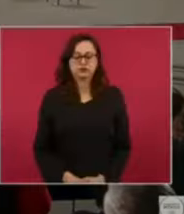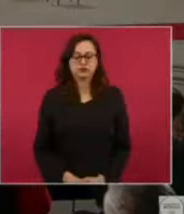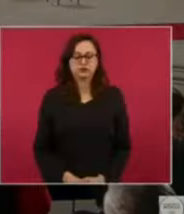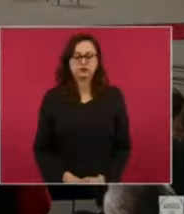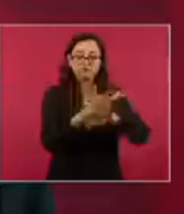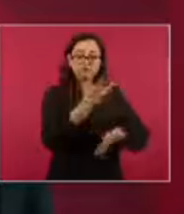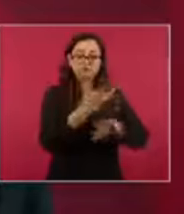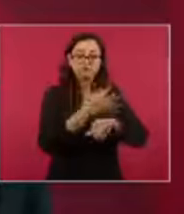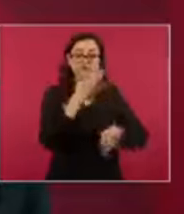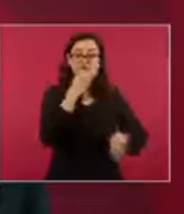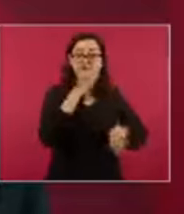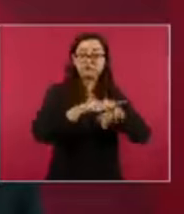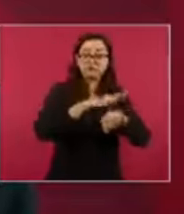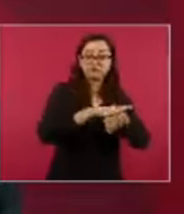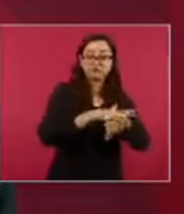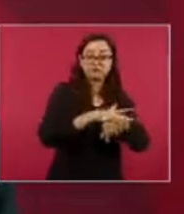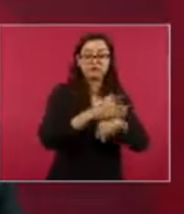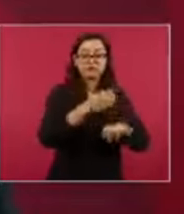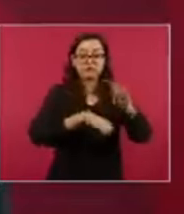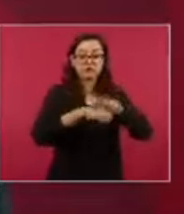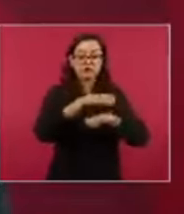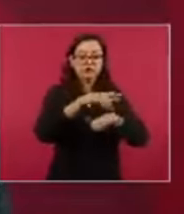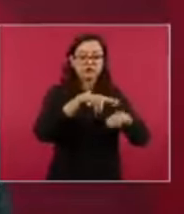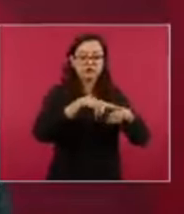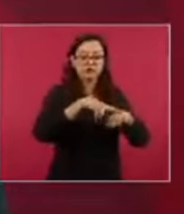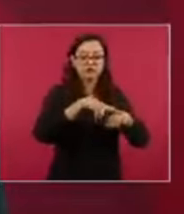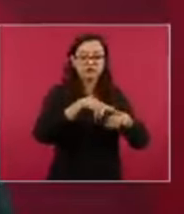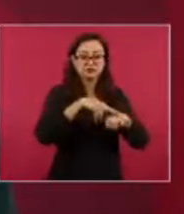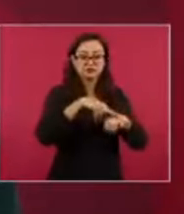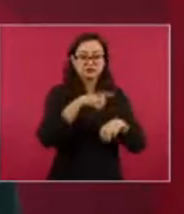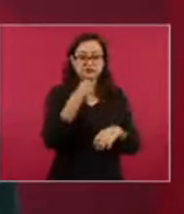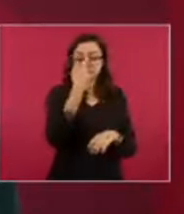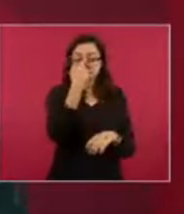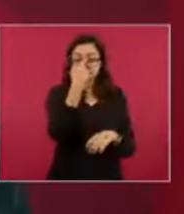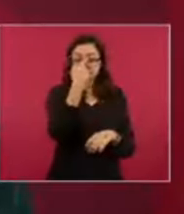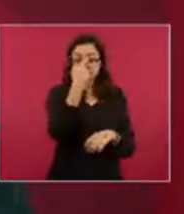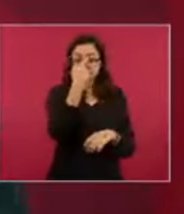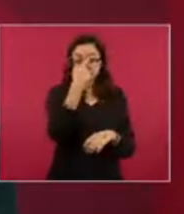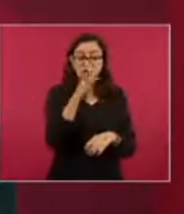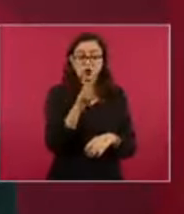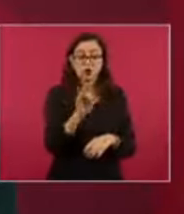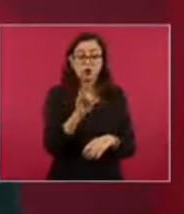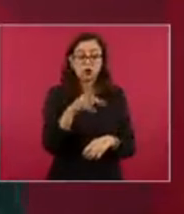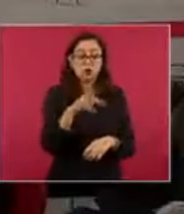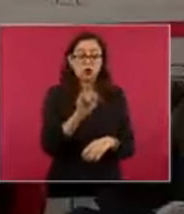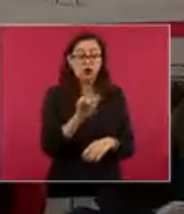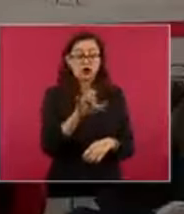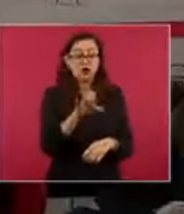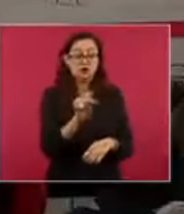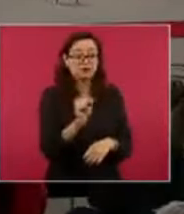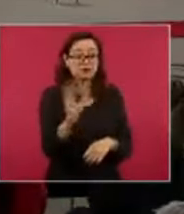86.6. ¿Cómo revelaron los cables de Wikileaks? De Wikileaks, perdón.